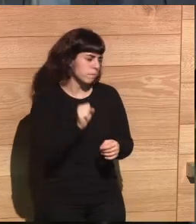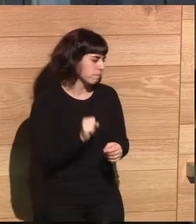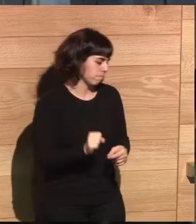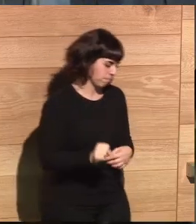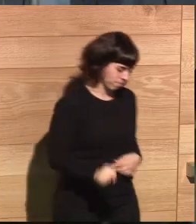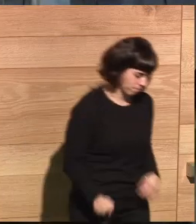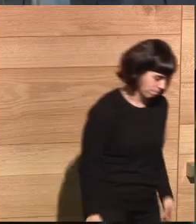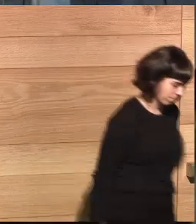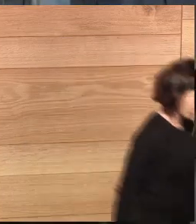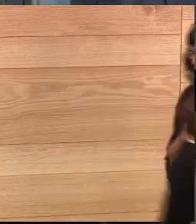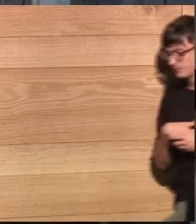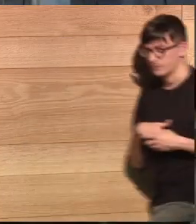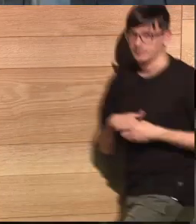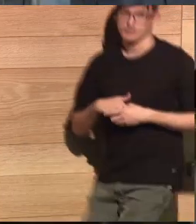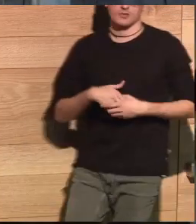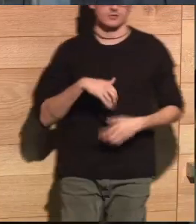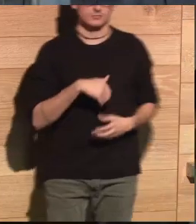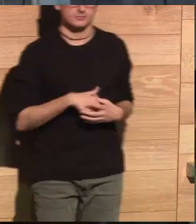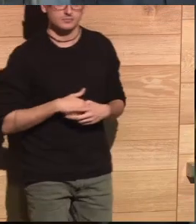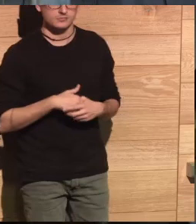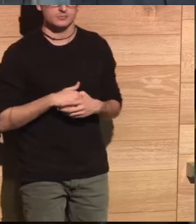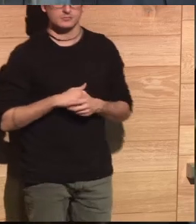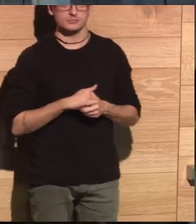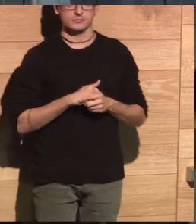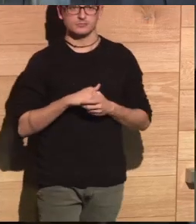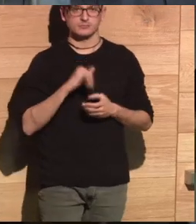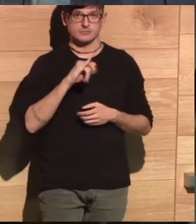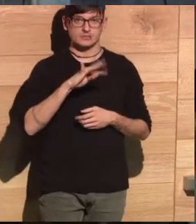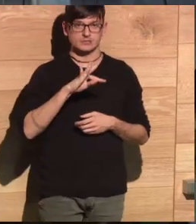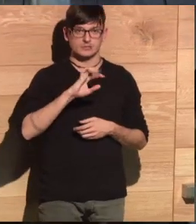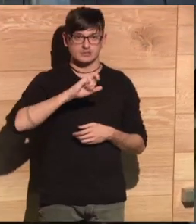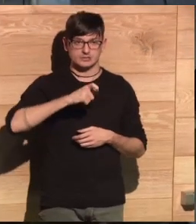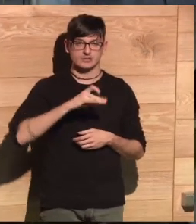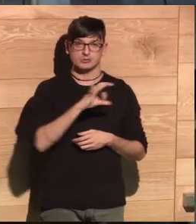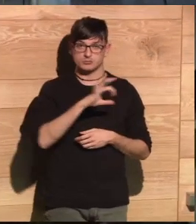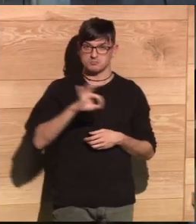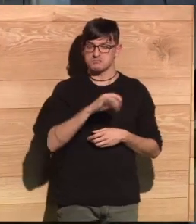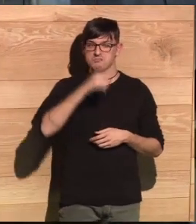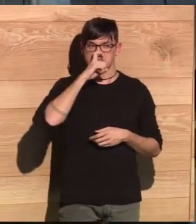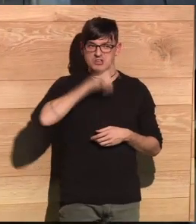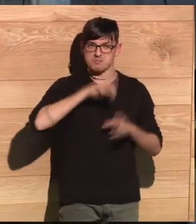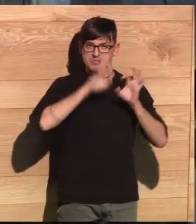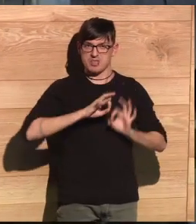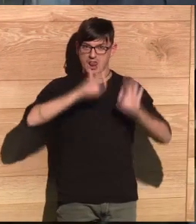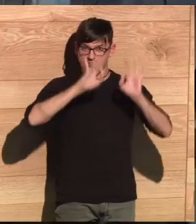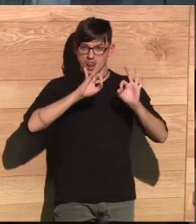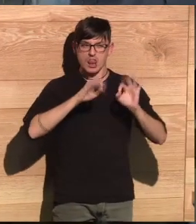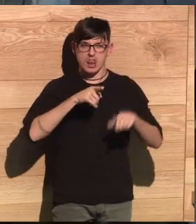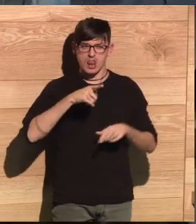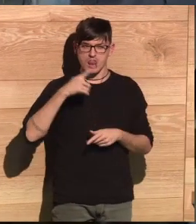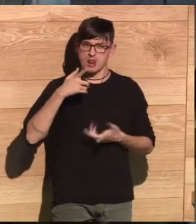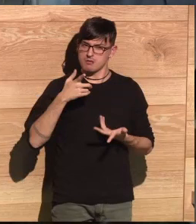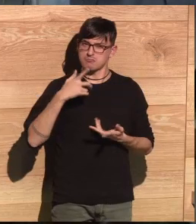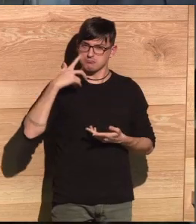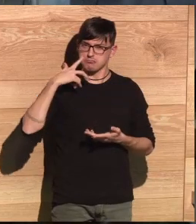Itxaso, este ha sido un año especial para tu protagonista, pero ¿ha sido suficientemente reconocida Isabel de